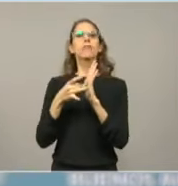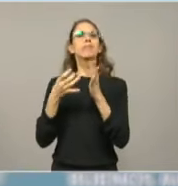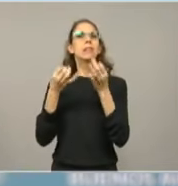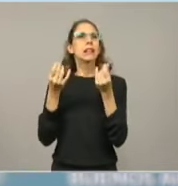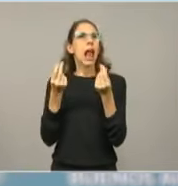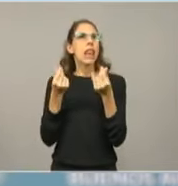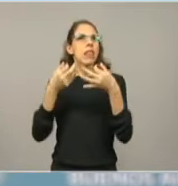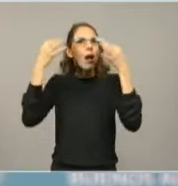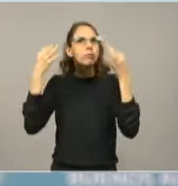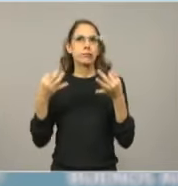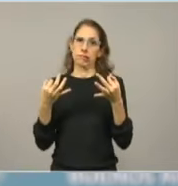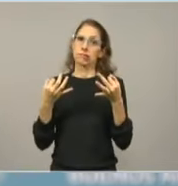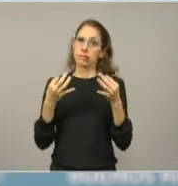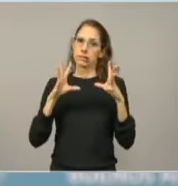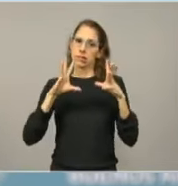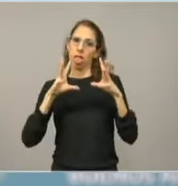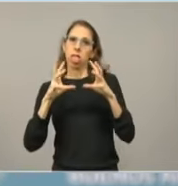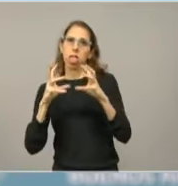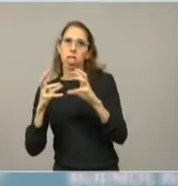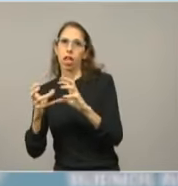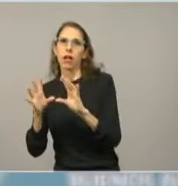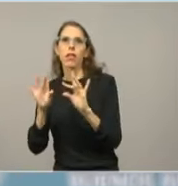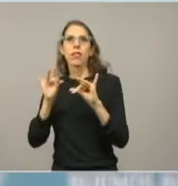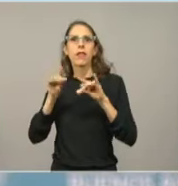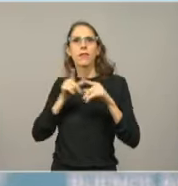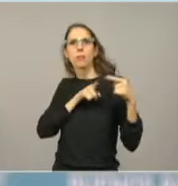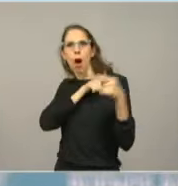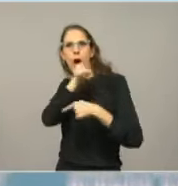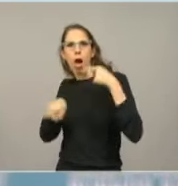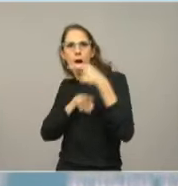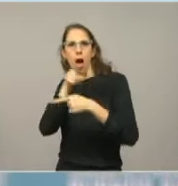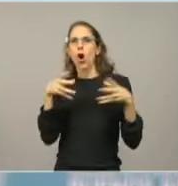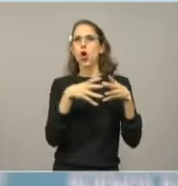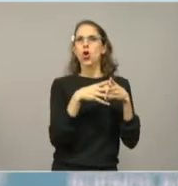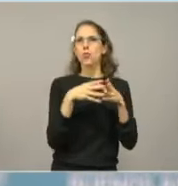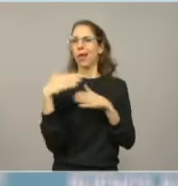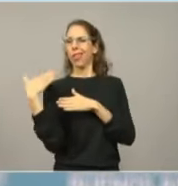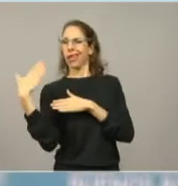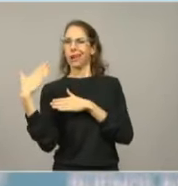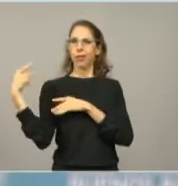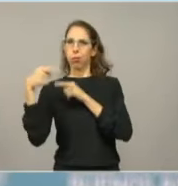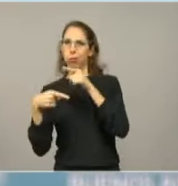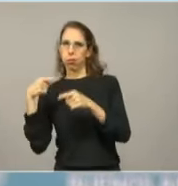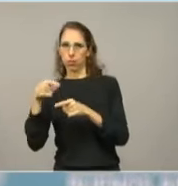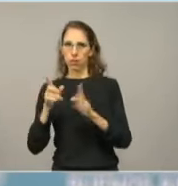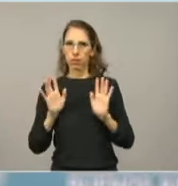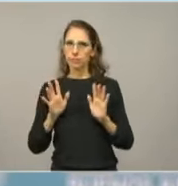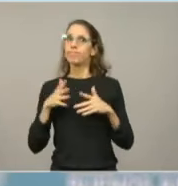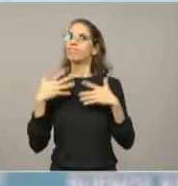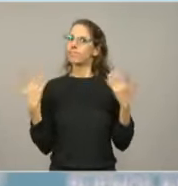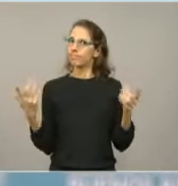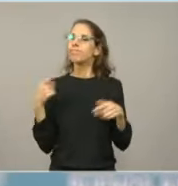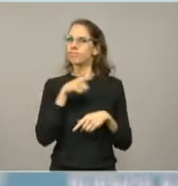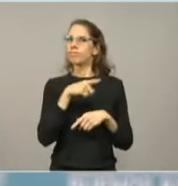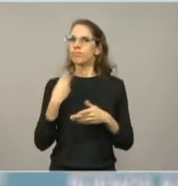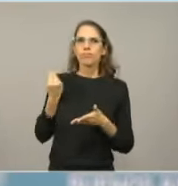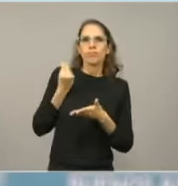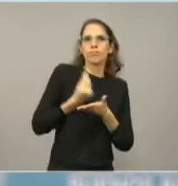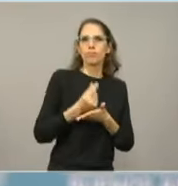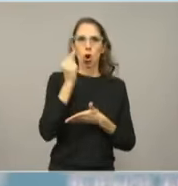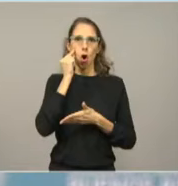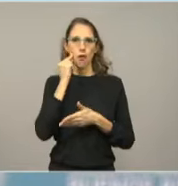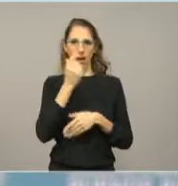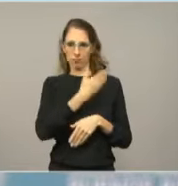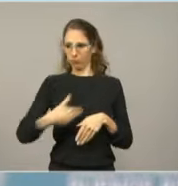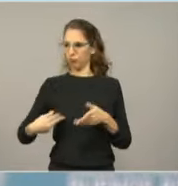sufriendo muchísimos embates desde algunos sectores de la derecha por lo tanto es vital y fundamental la participación de nuestro